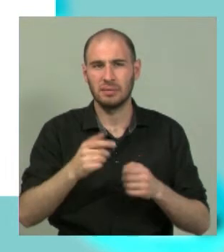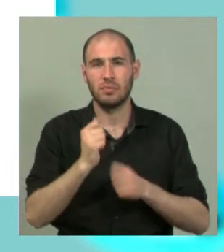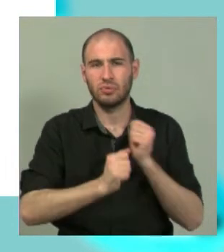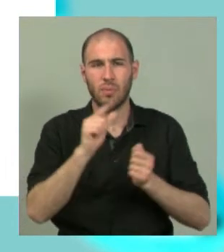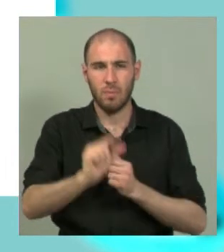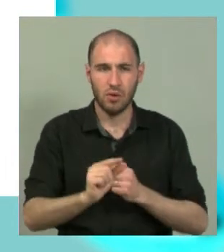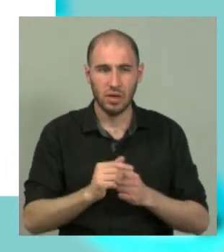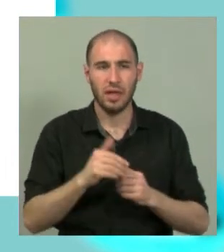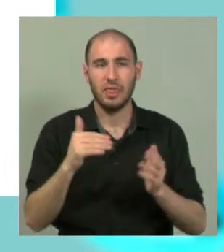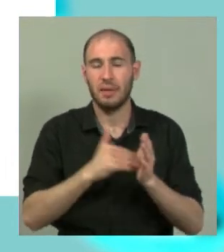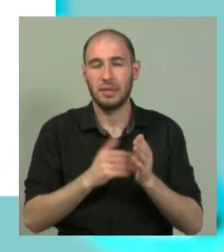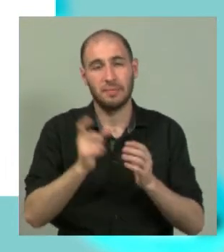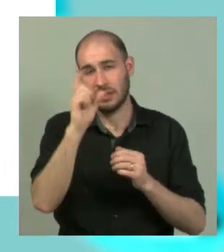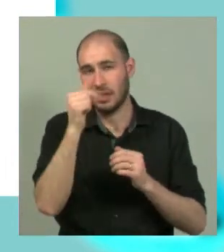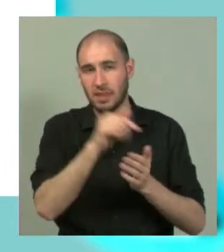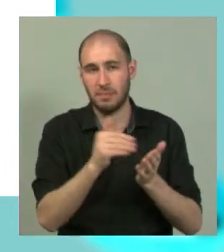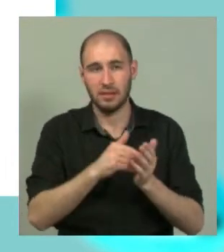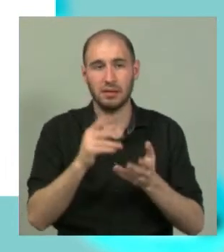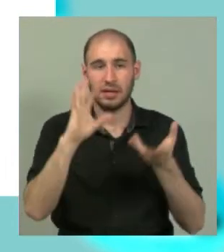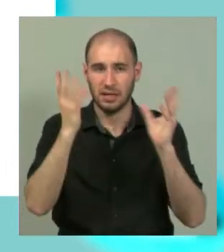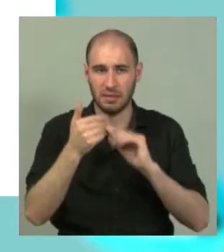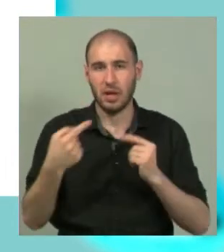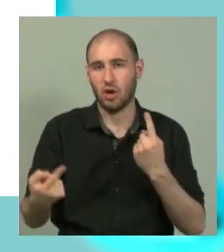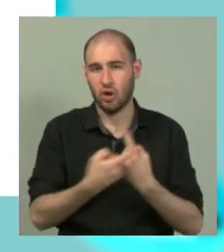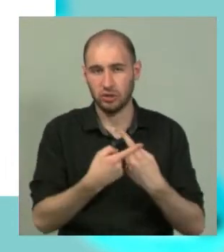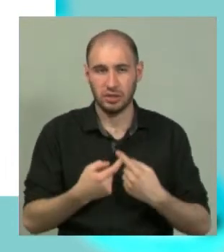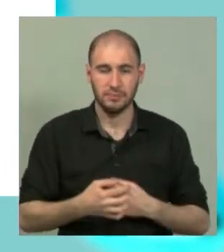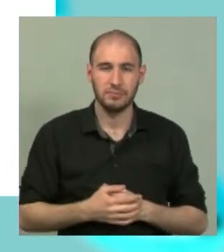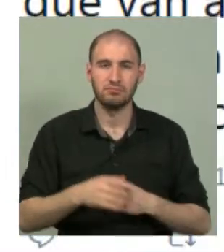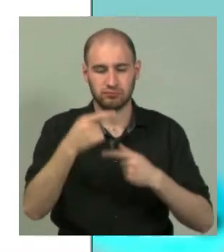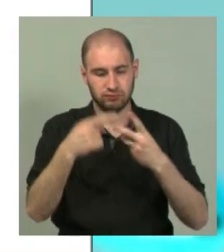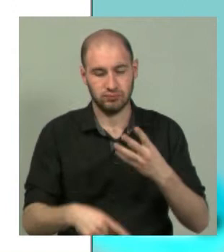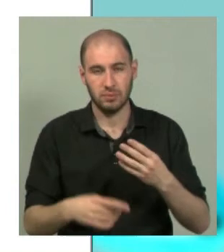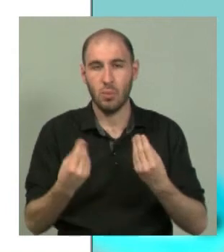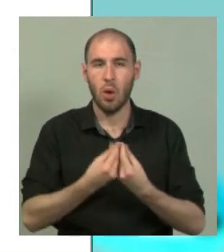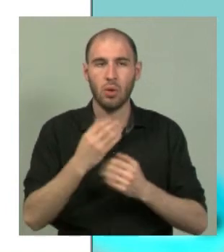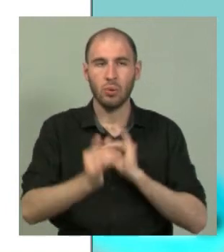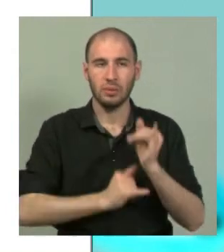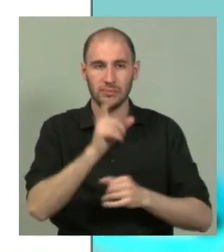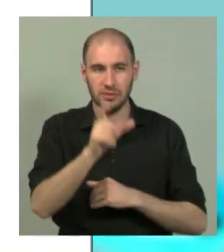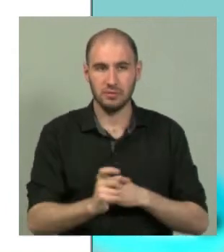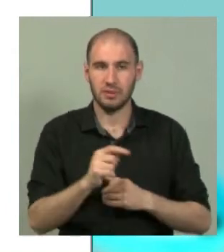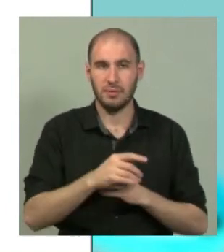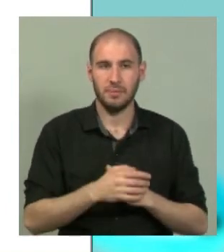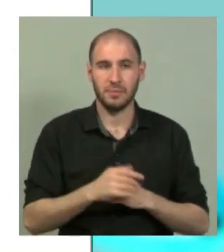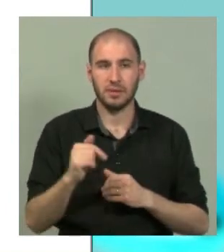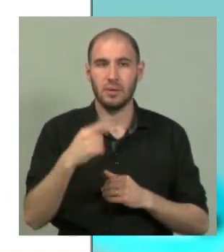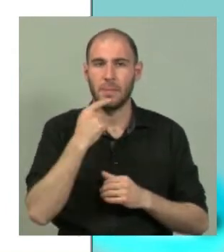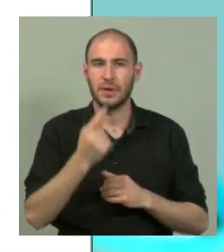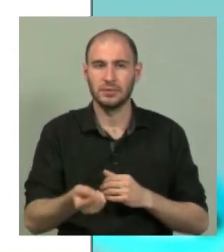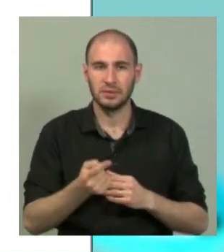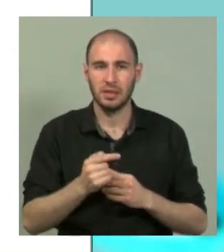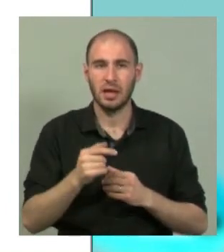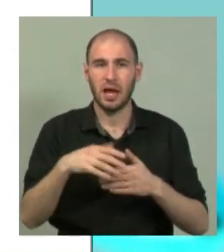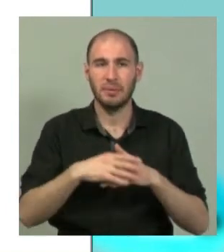poca producción y dependencia de la minería, factores climáticos en contra. Bueno, varios factores que presenta esta persona. Y alguien dice: quisiera consultarle